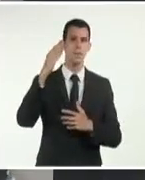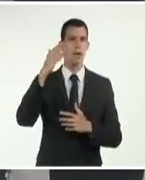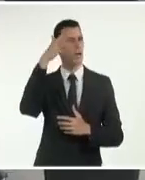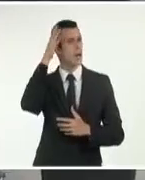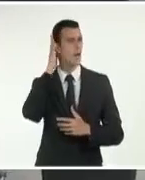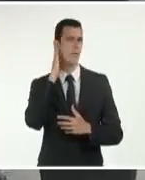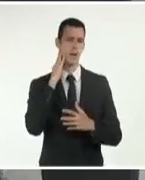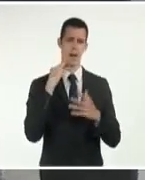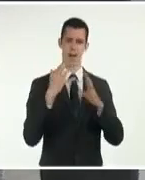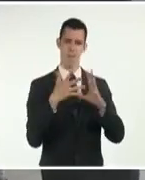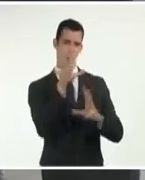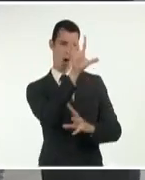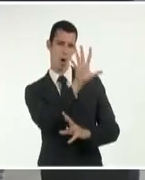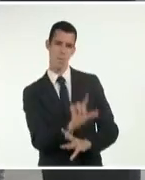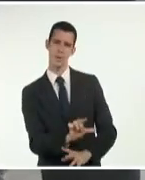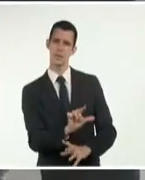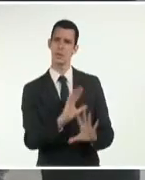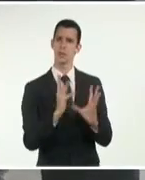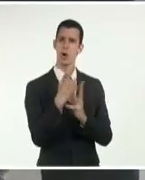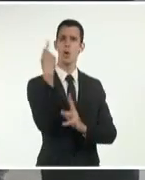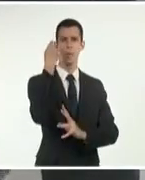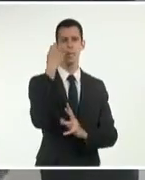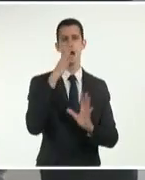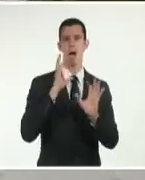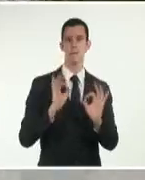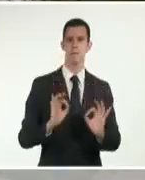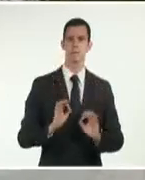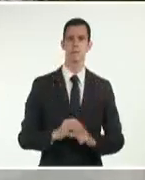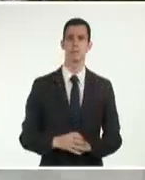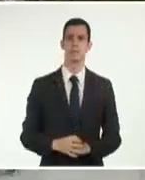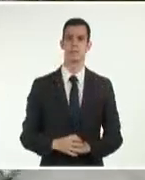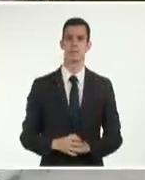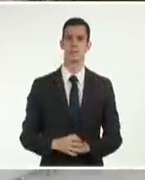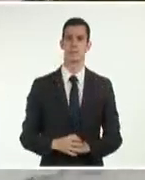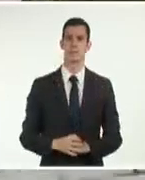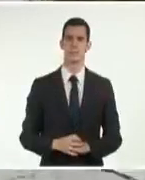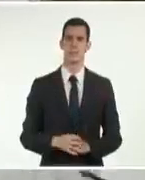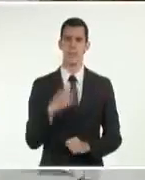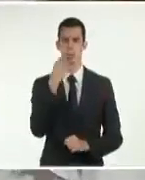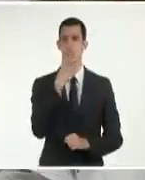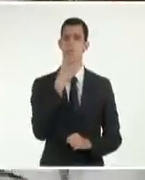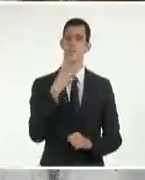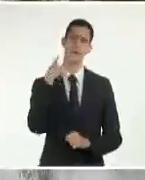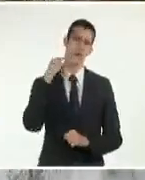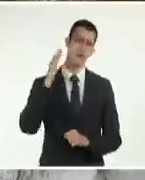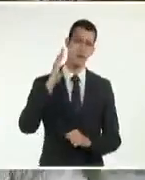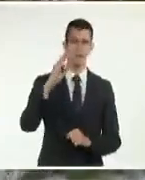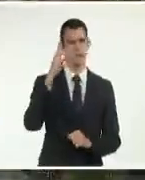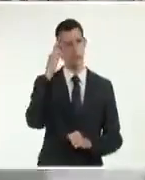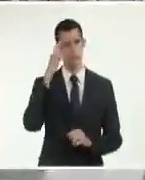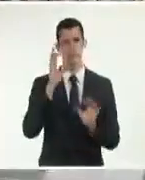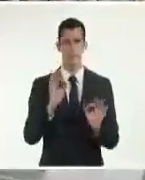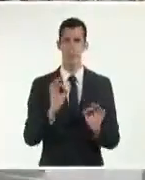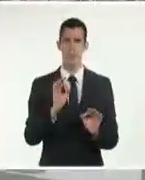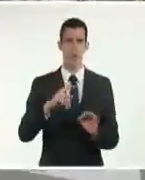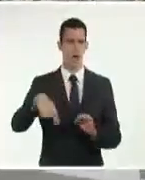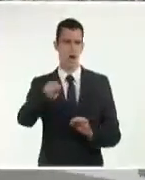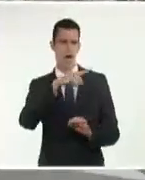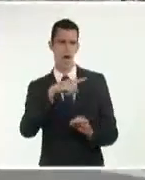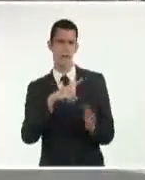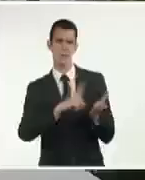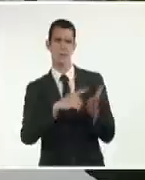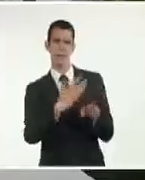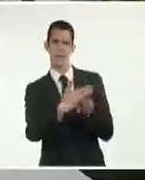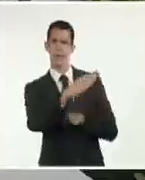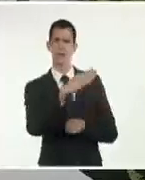fundadores que seguirán ahí con sus históricas lecciones, sino para todos esos progenitores que nunca estarán viejos para amar. Reparar